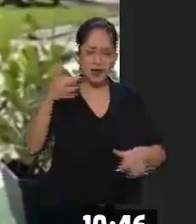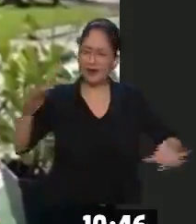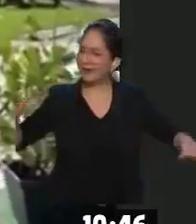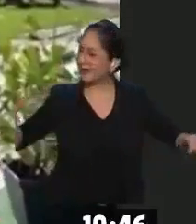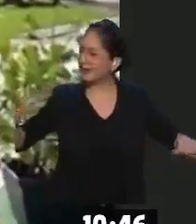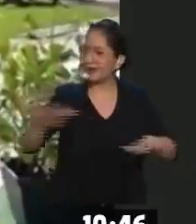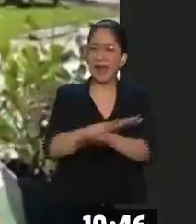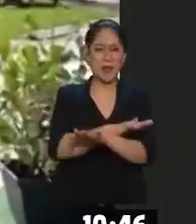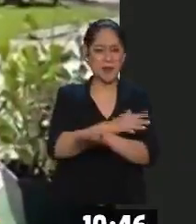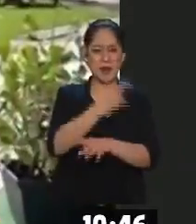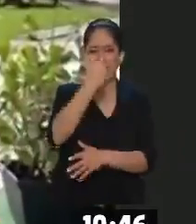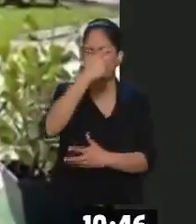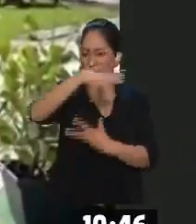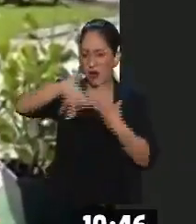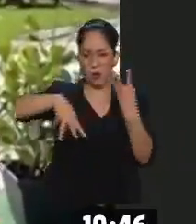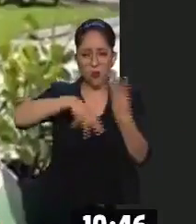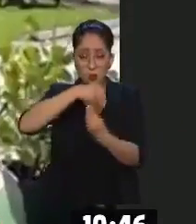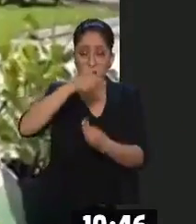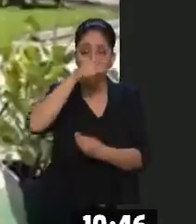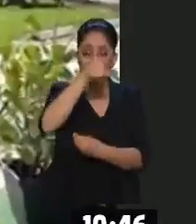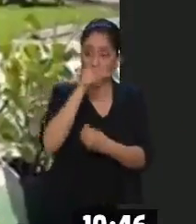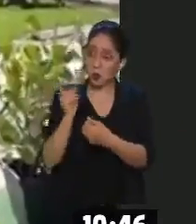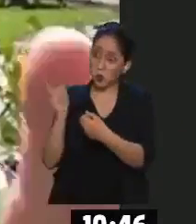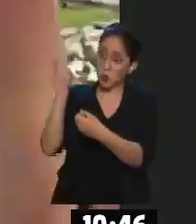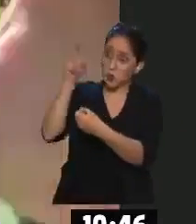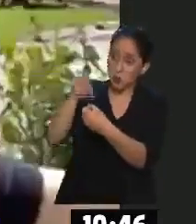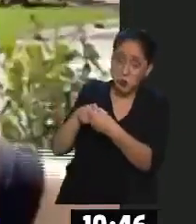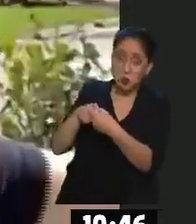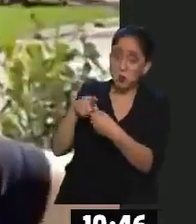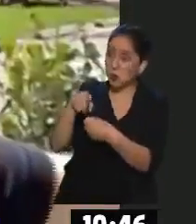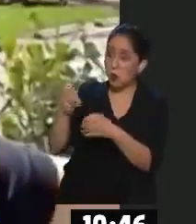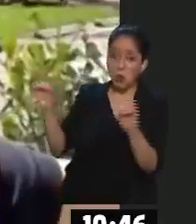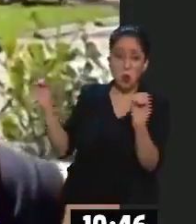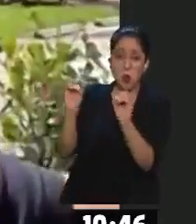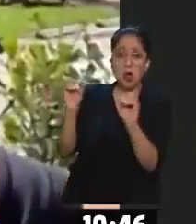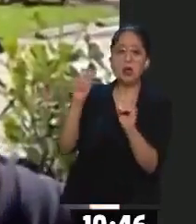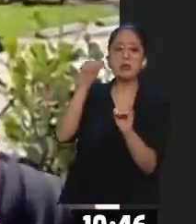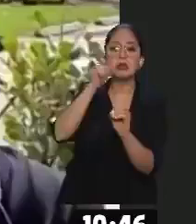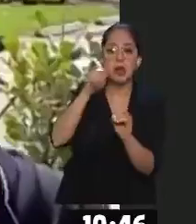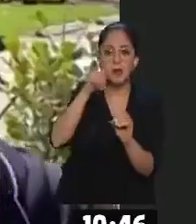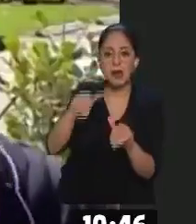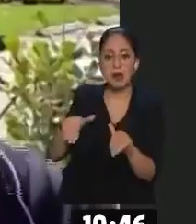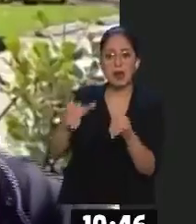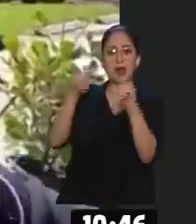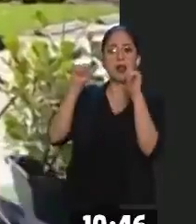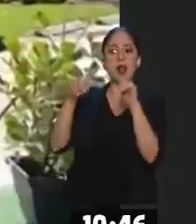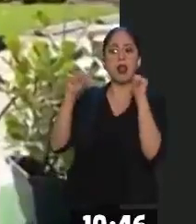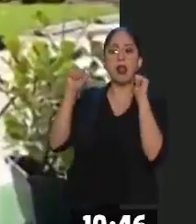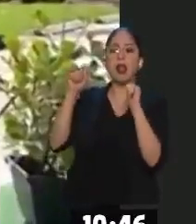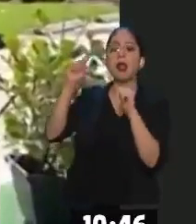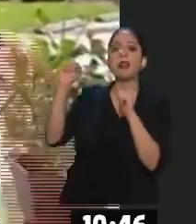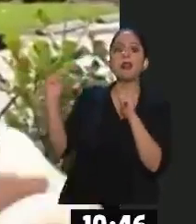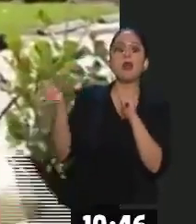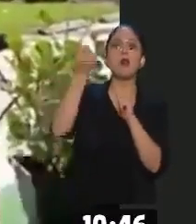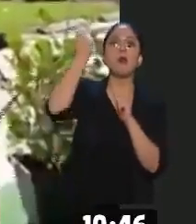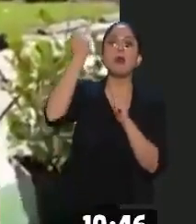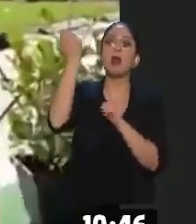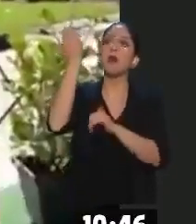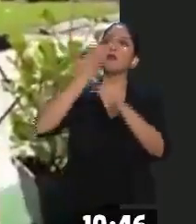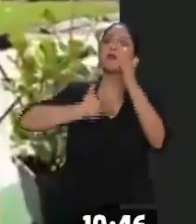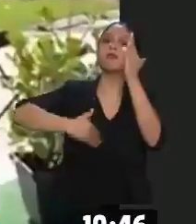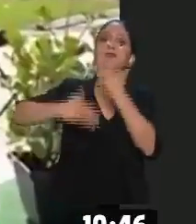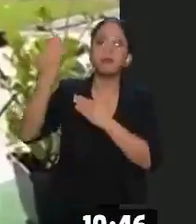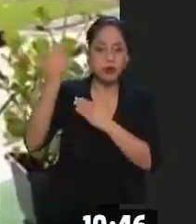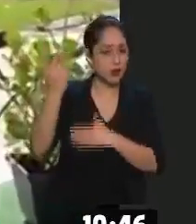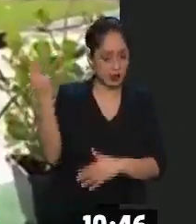radicalmente y hay que ser parte de ese movimiento porque si no nos sumamos, pues nos vamos a quedar como siempre fuera y la tecnología va a terminar rebasándonos. Hay que estar dentro